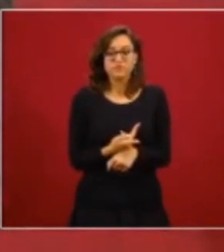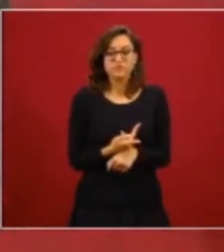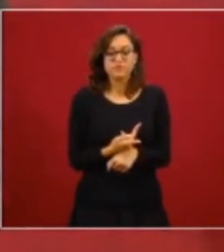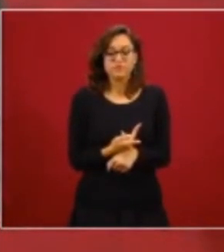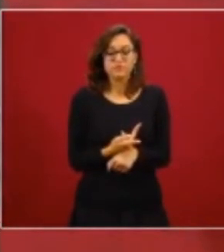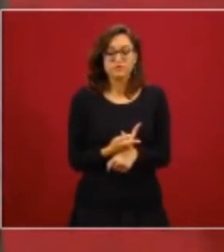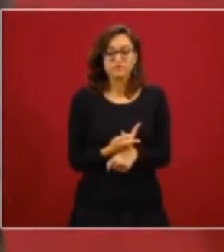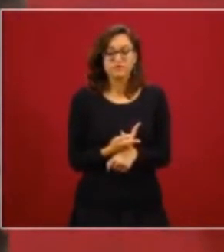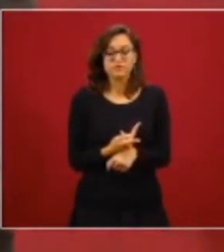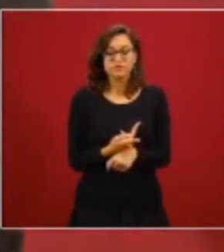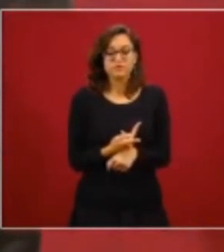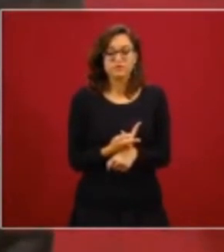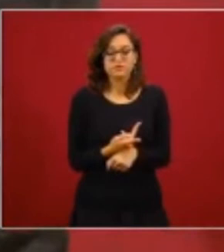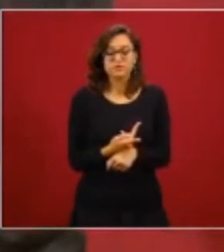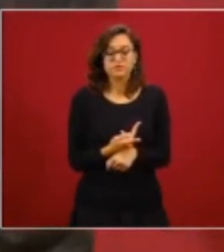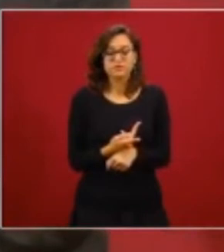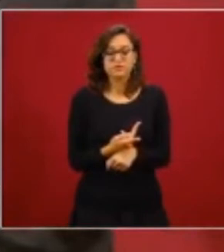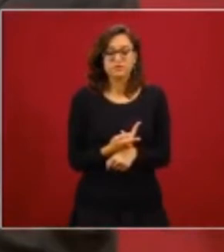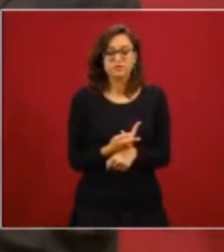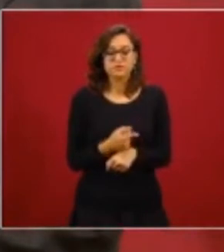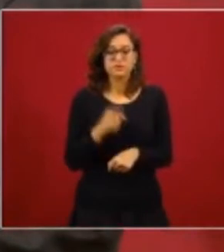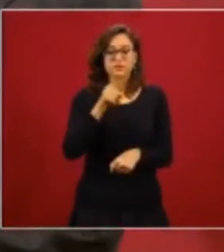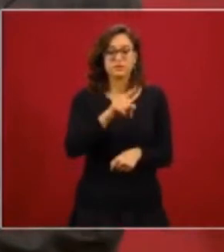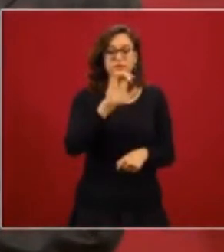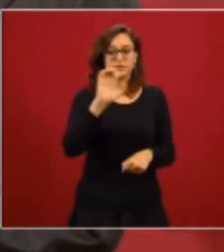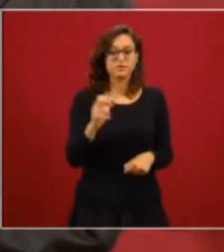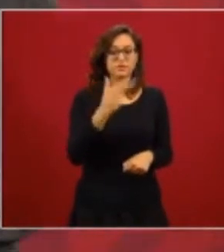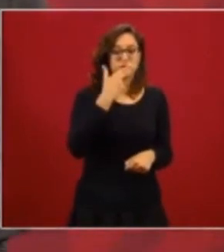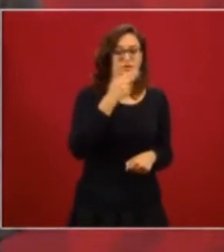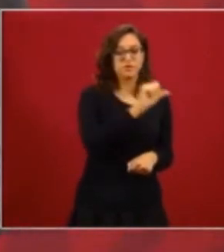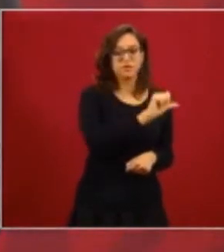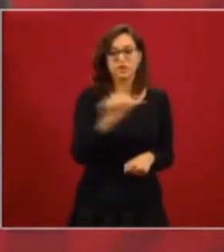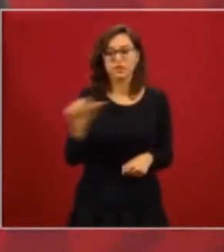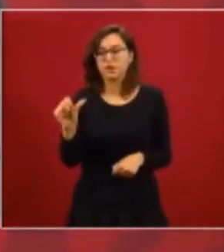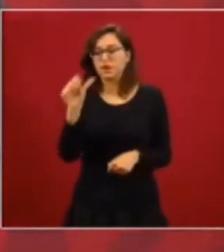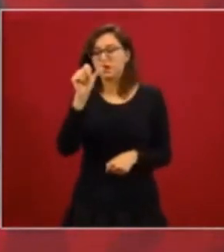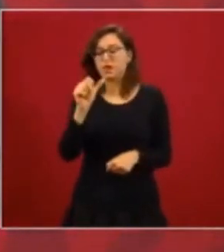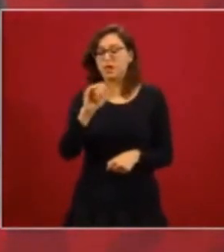el camino de Chihuahua a Juárez,